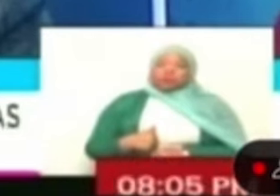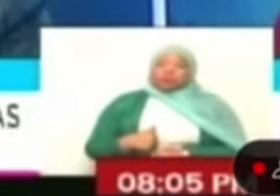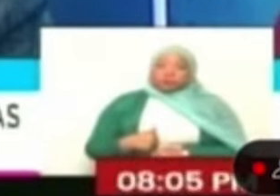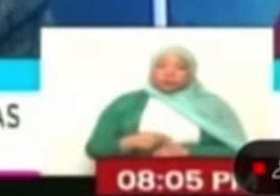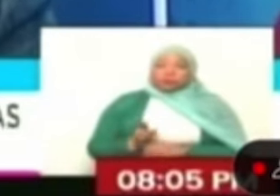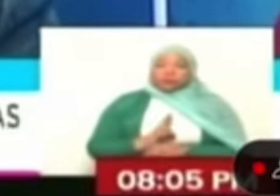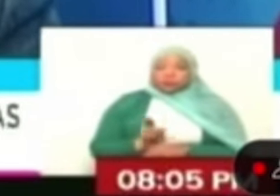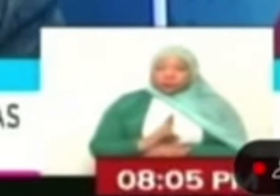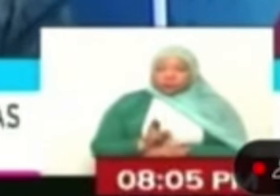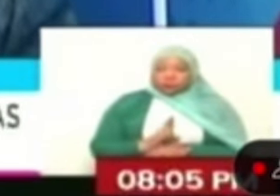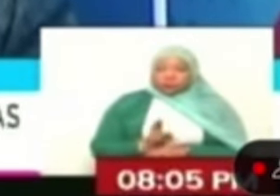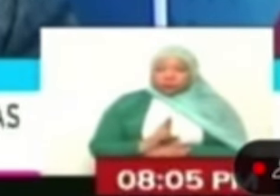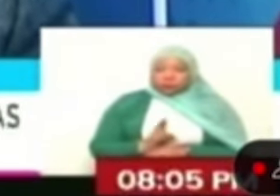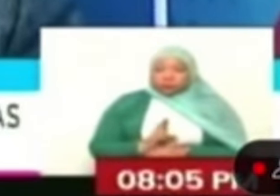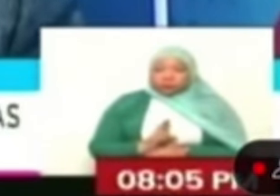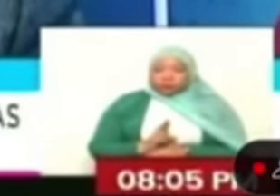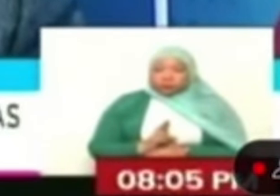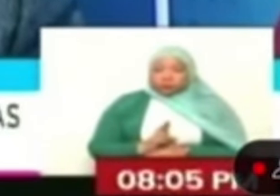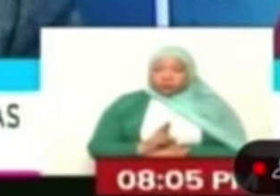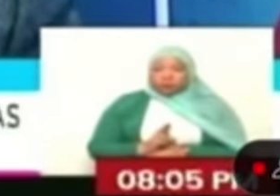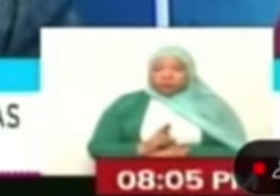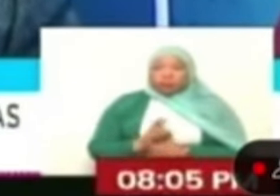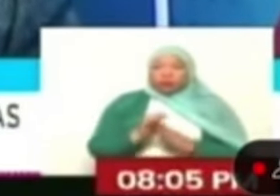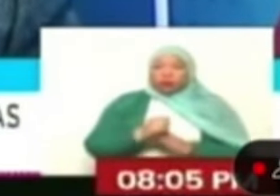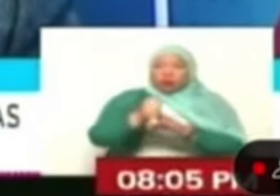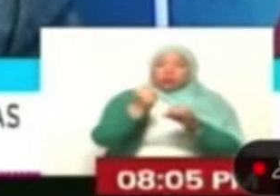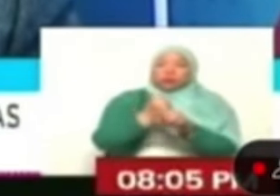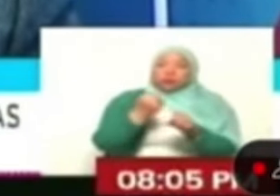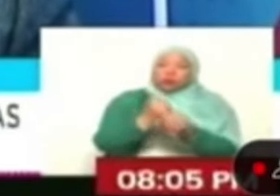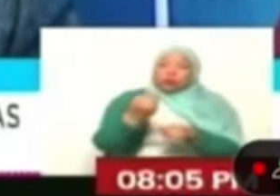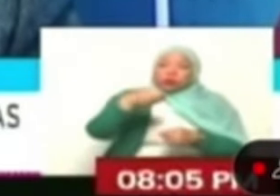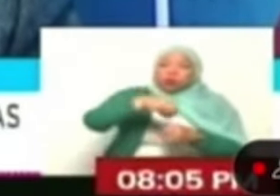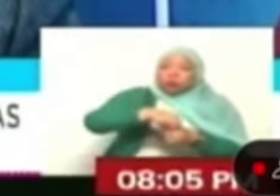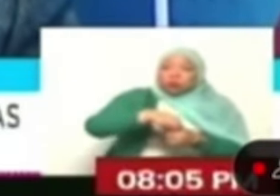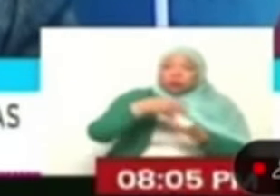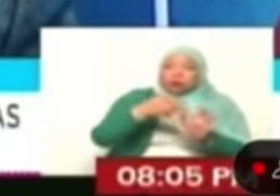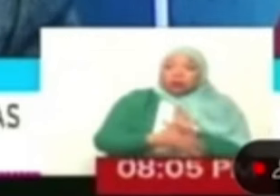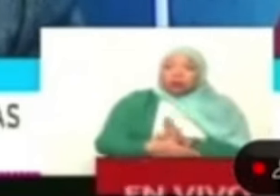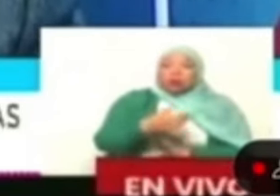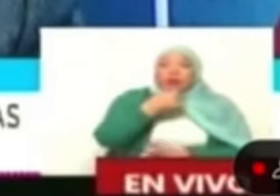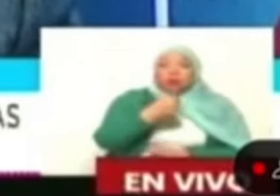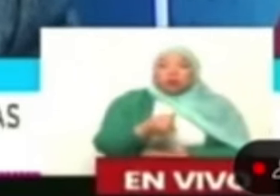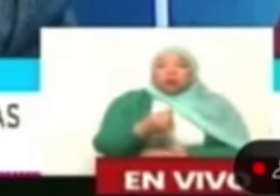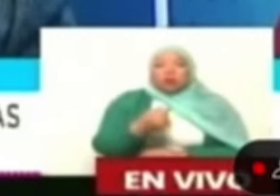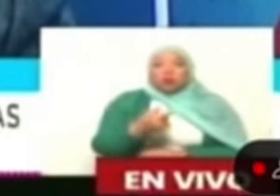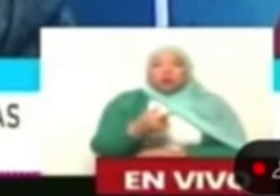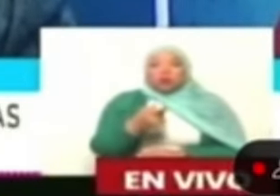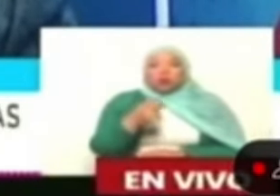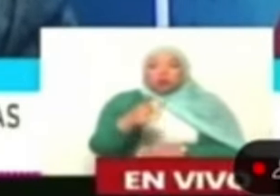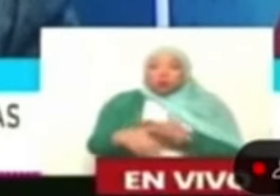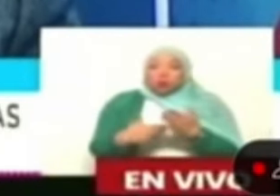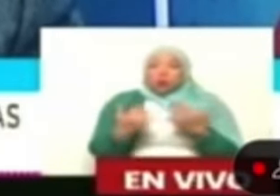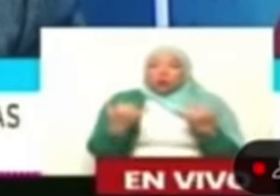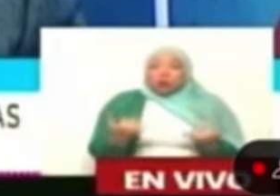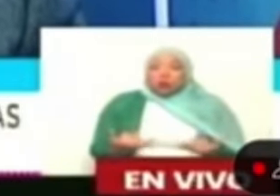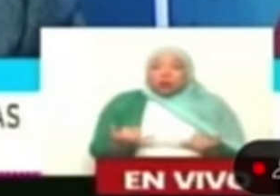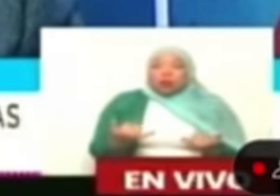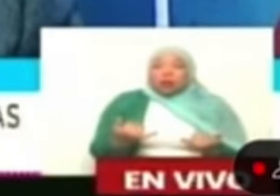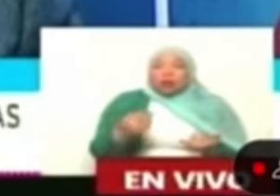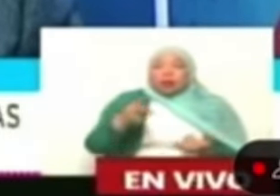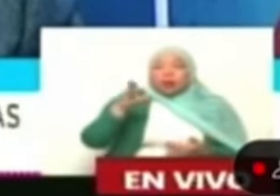básico. Y entonces el tipo de liderazgo que ellos están montando son los Bolsonaro, los